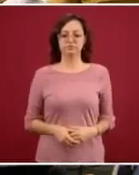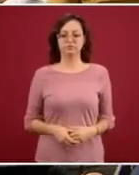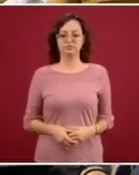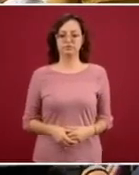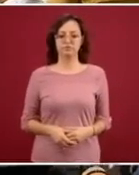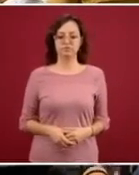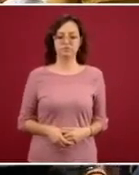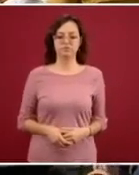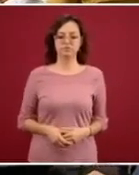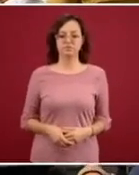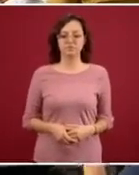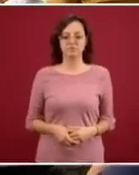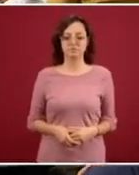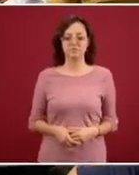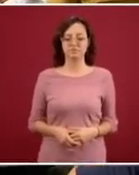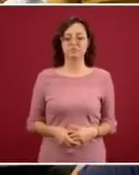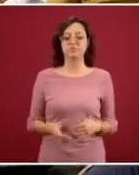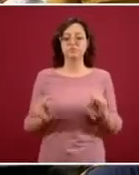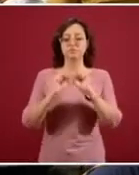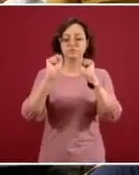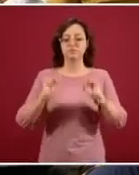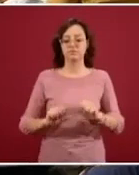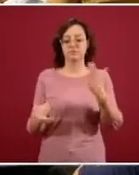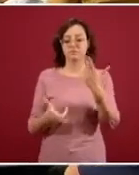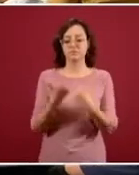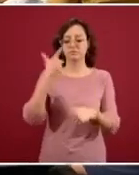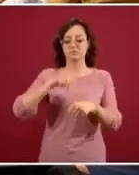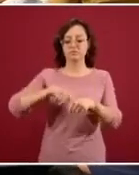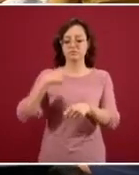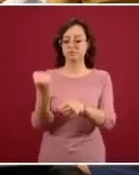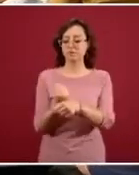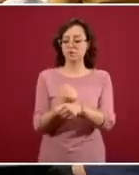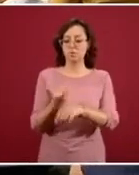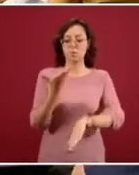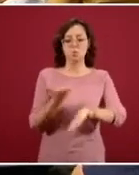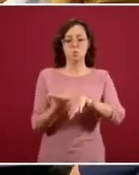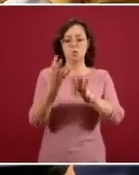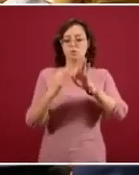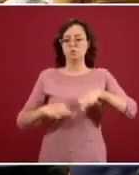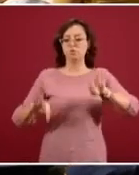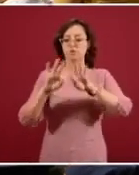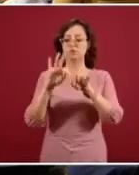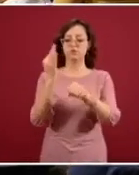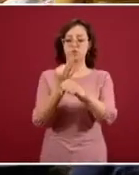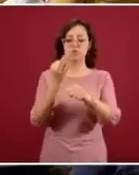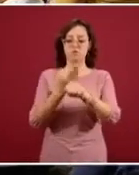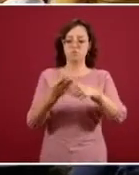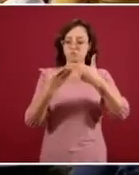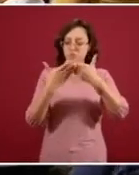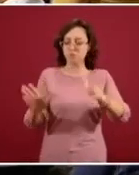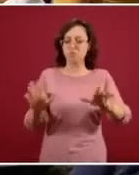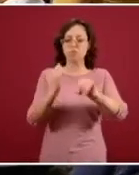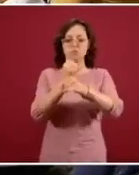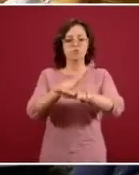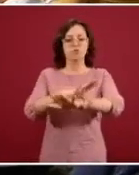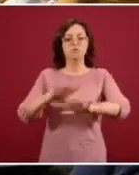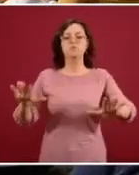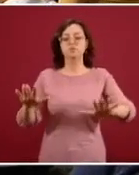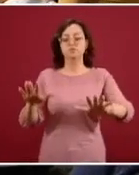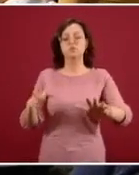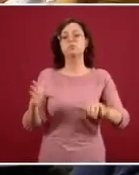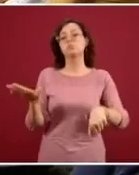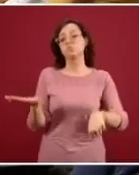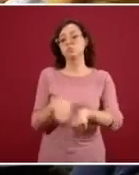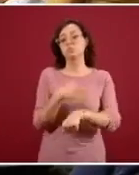Bueno, para el Sistema Nacional de Sangre es verdaderamente importante que se abra este espacio en el marco de esta conferencia informativa,